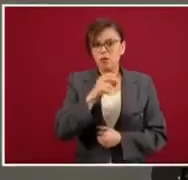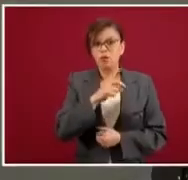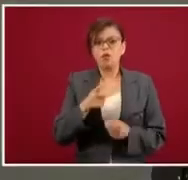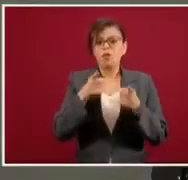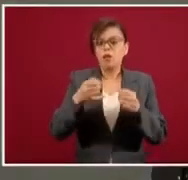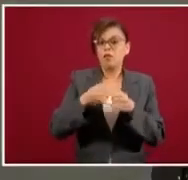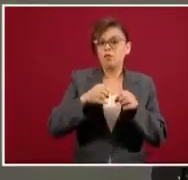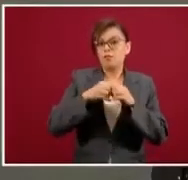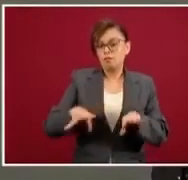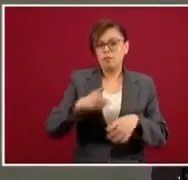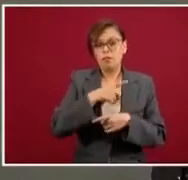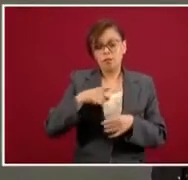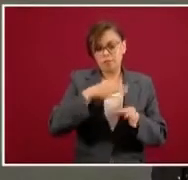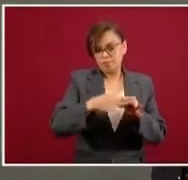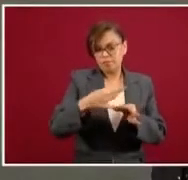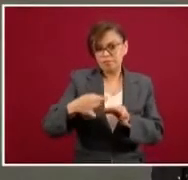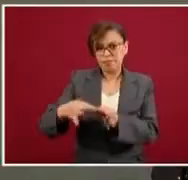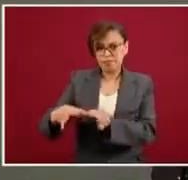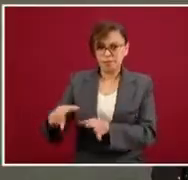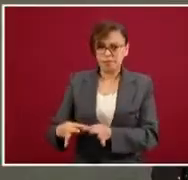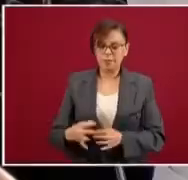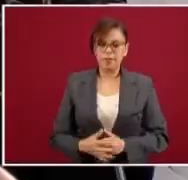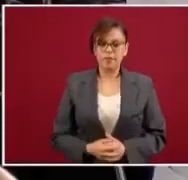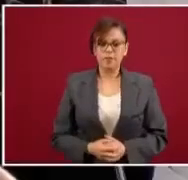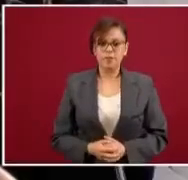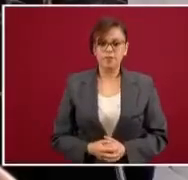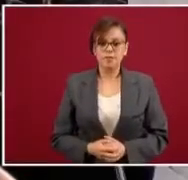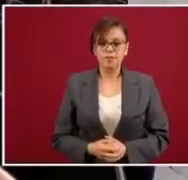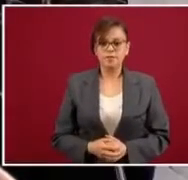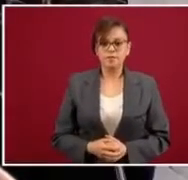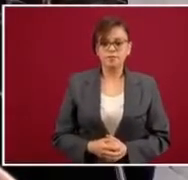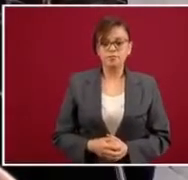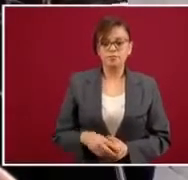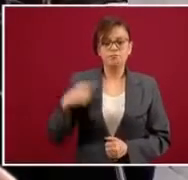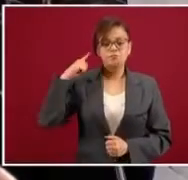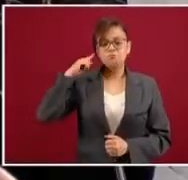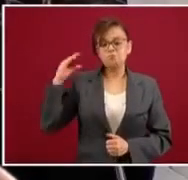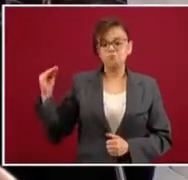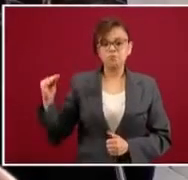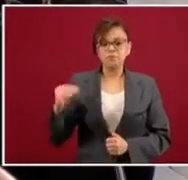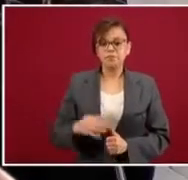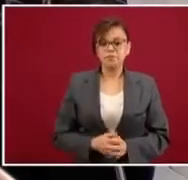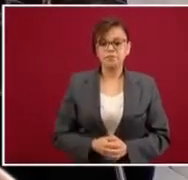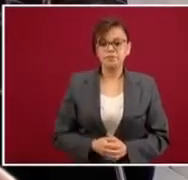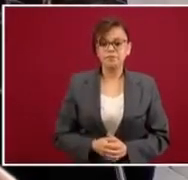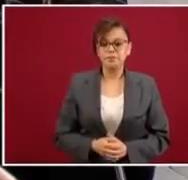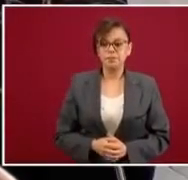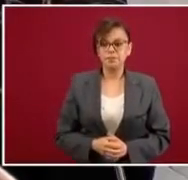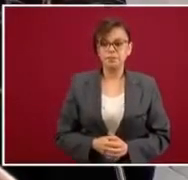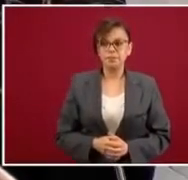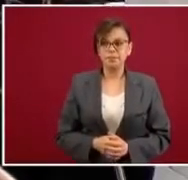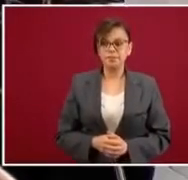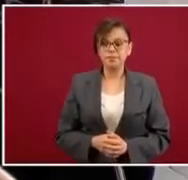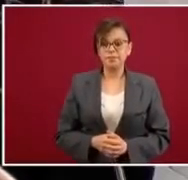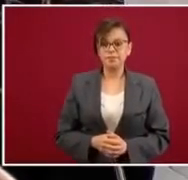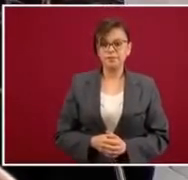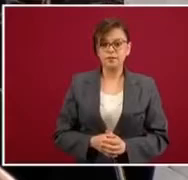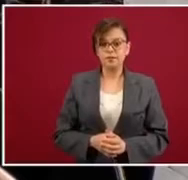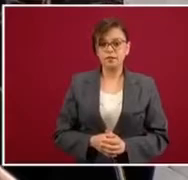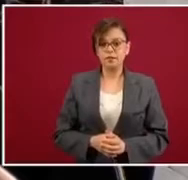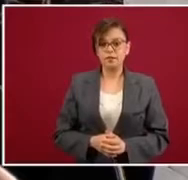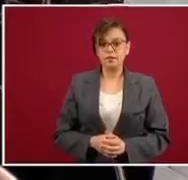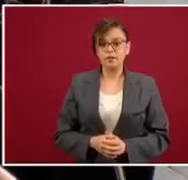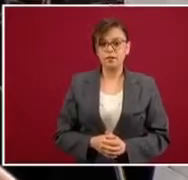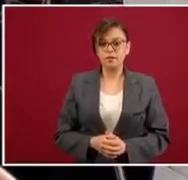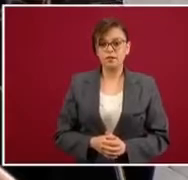correctamente. ¿Había entendido que, por ejemplo, en algunos hospitales de la Ciudad de México ya les hablaban a los familiares? ¿Esa podría ser alguna